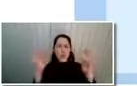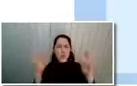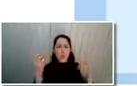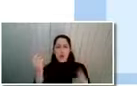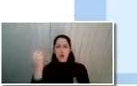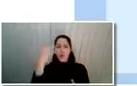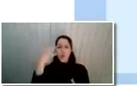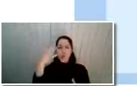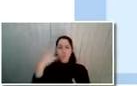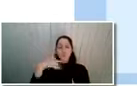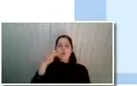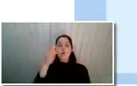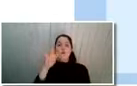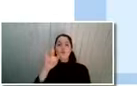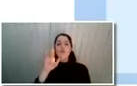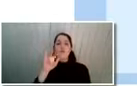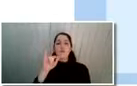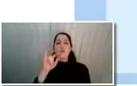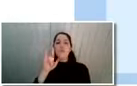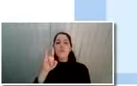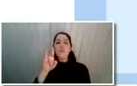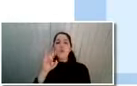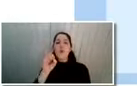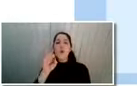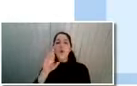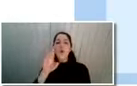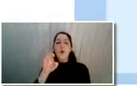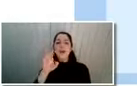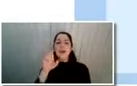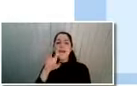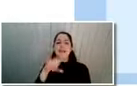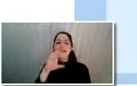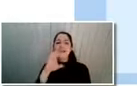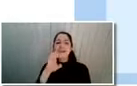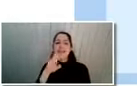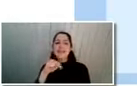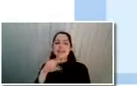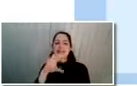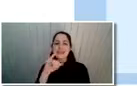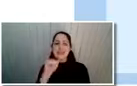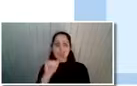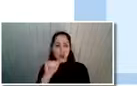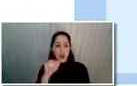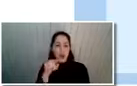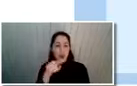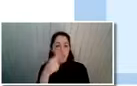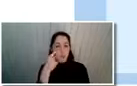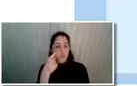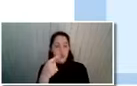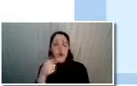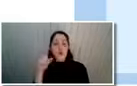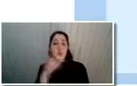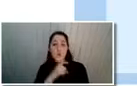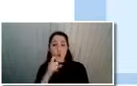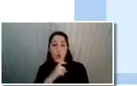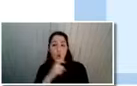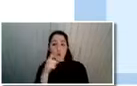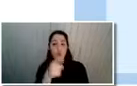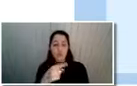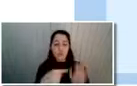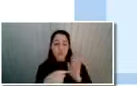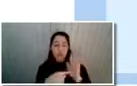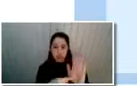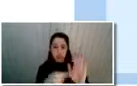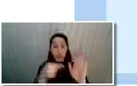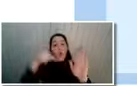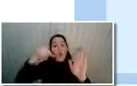fragmento que tiene un fluoróforo, que es lo que aquí está amplificado con rojo. Entonces, hoy en día existen sondas para distintas proteínas, para